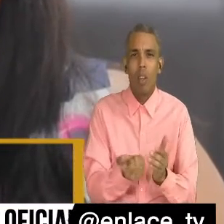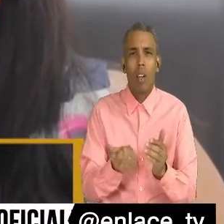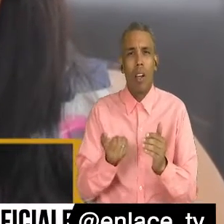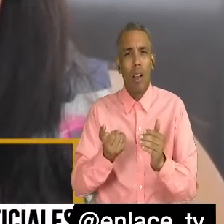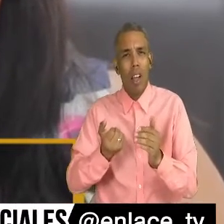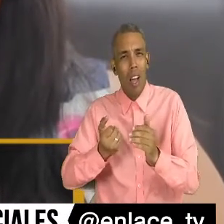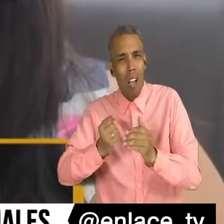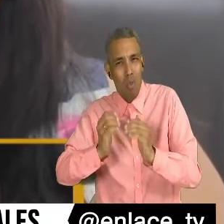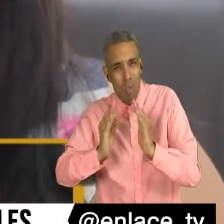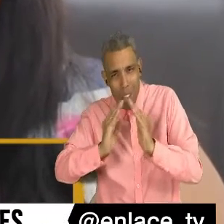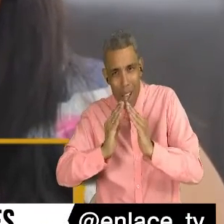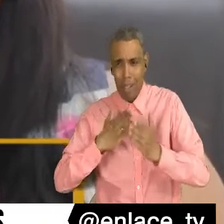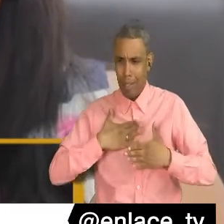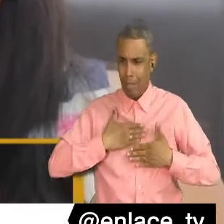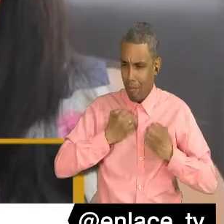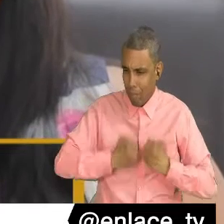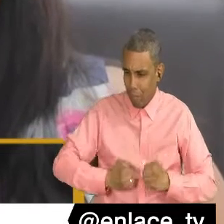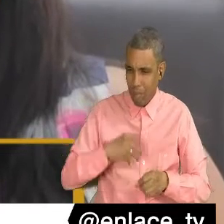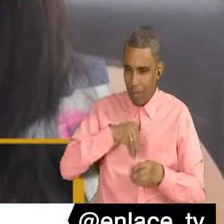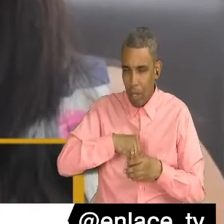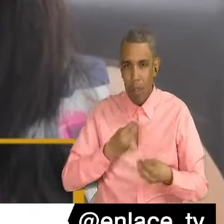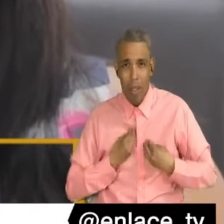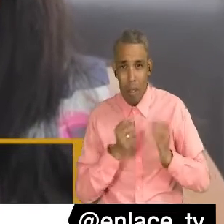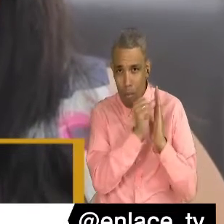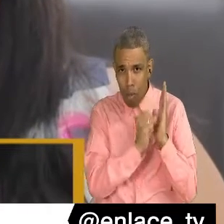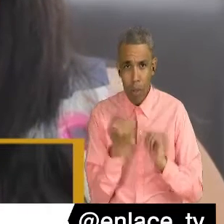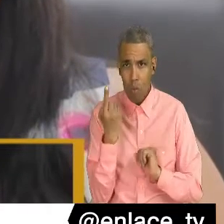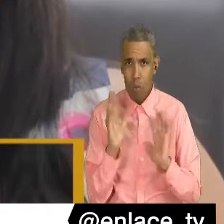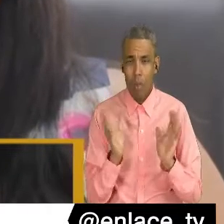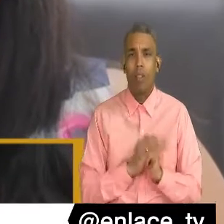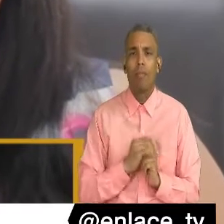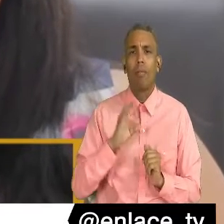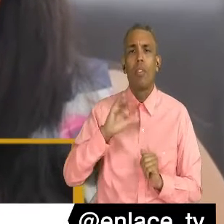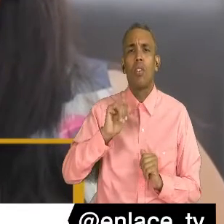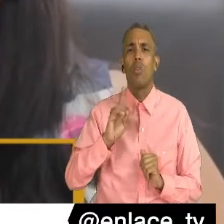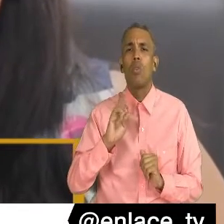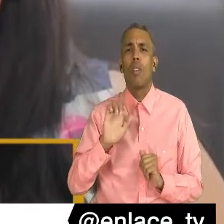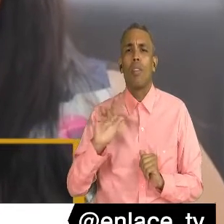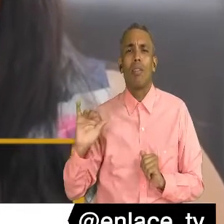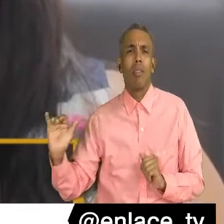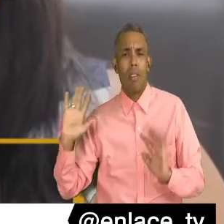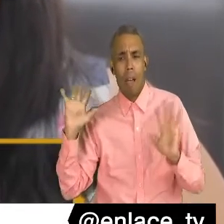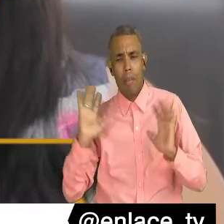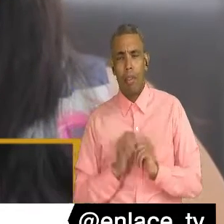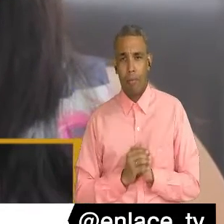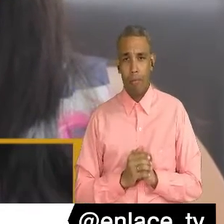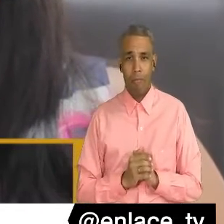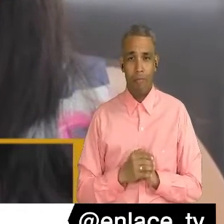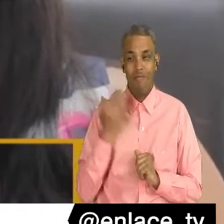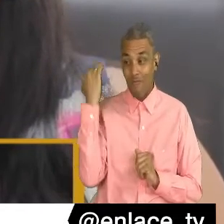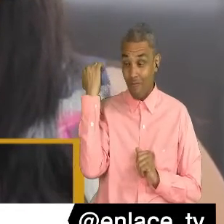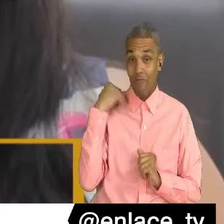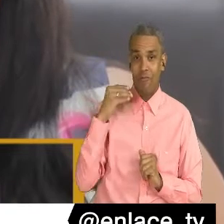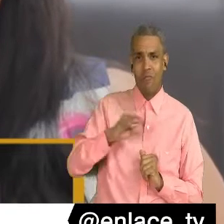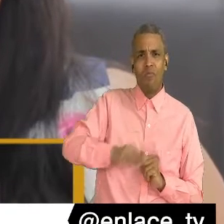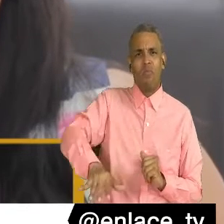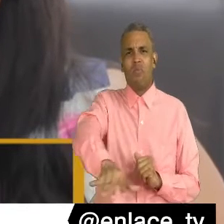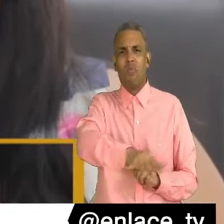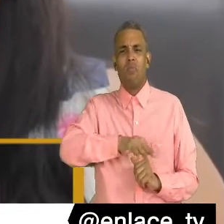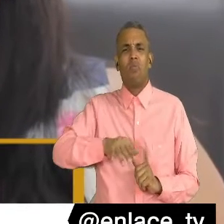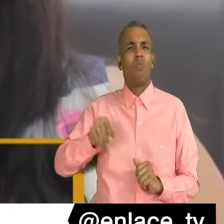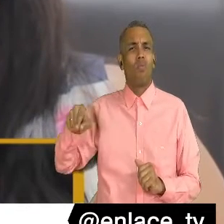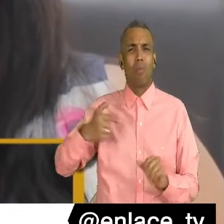eran festivos de la Semana Santa, tuvimos la situación de una invasión adicional con construcción de casas en